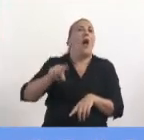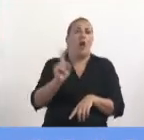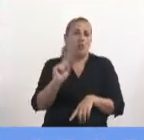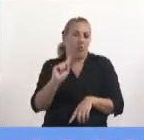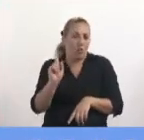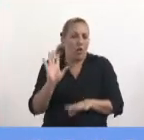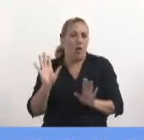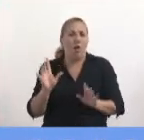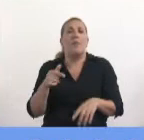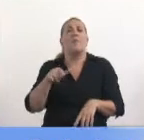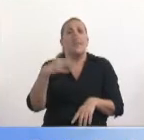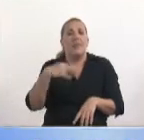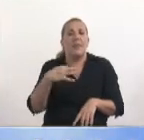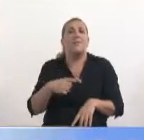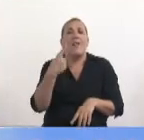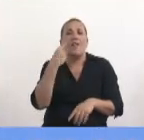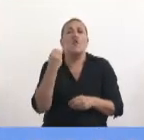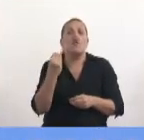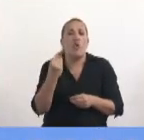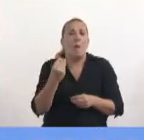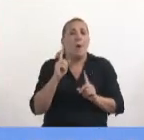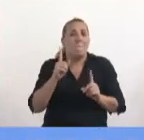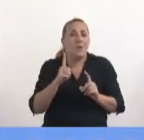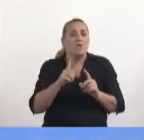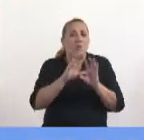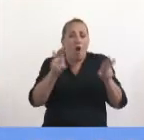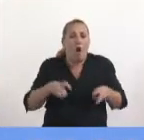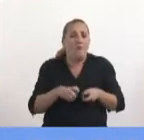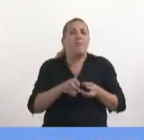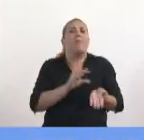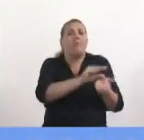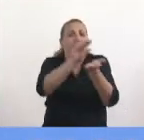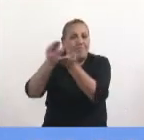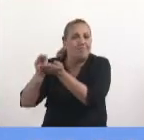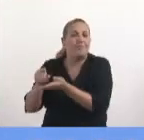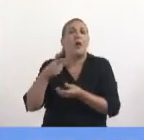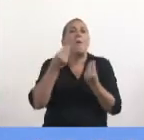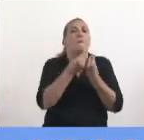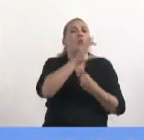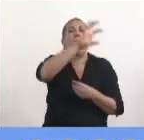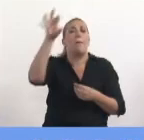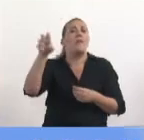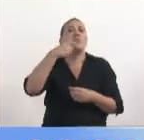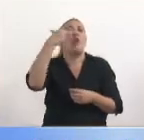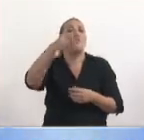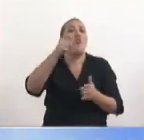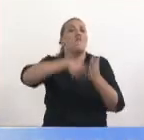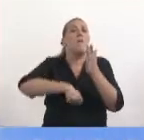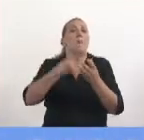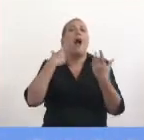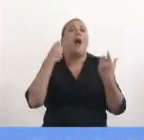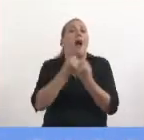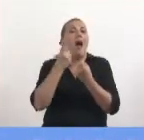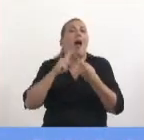Ahora, hay que mirar la coparticipación de muchas de esas provincias que se han negado a firmar los pactos. ¿Por qué? Porque